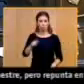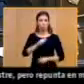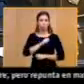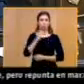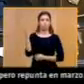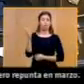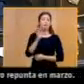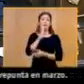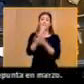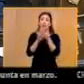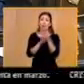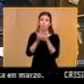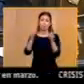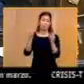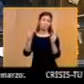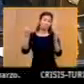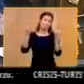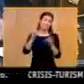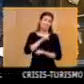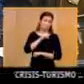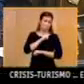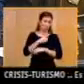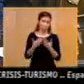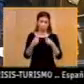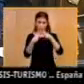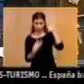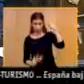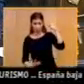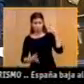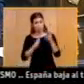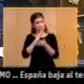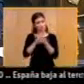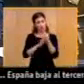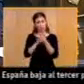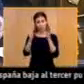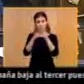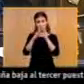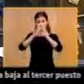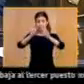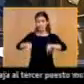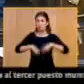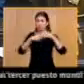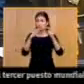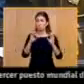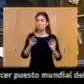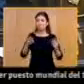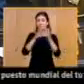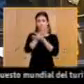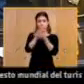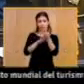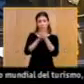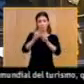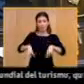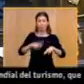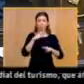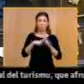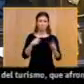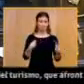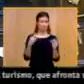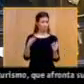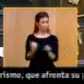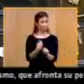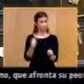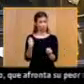ya mencionada al desempleo. Cuando se habla de reformas estructurales y, concretamente, de la reforma del mercado de trabajo,